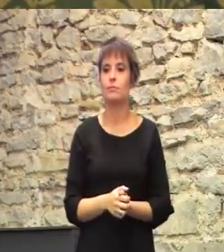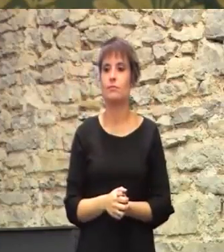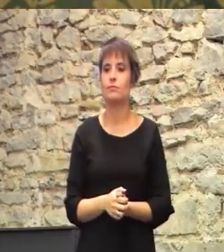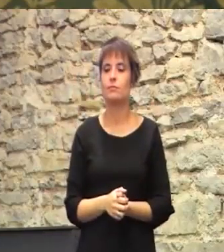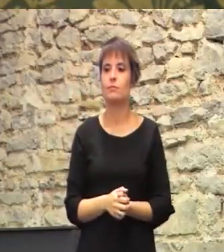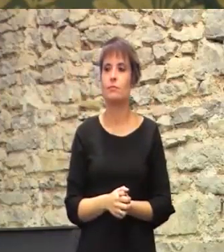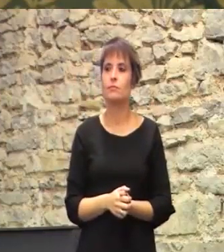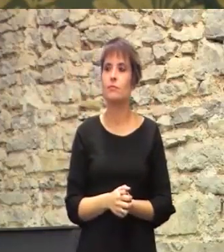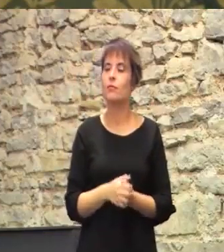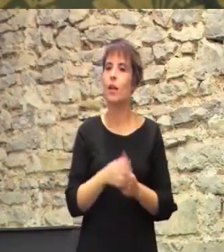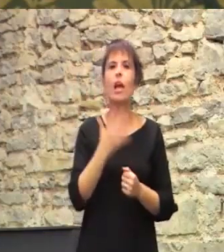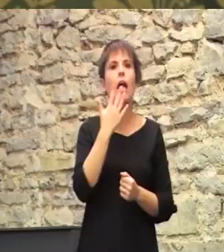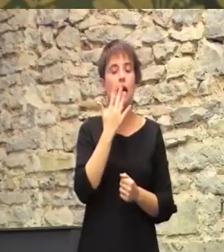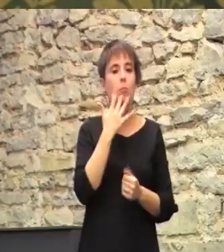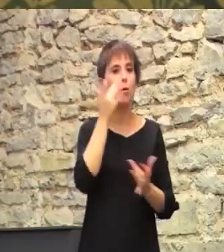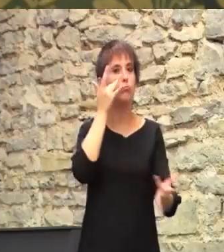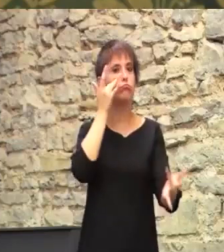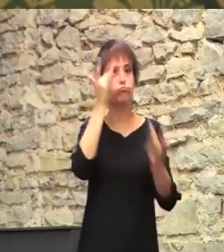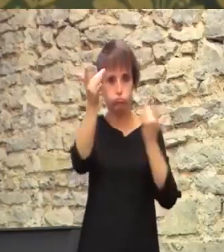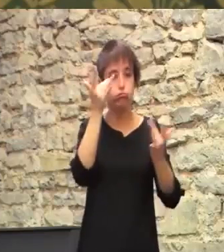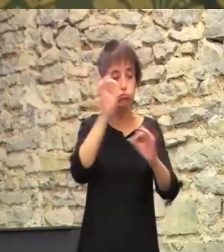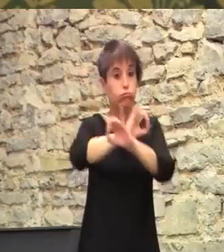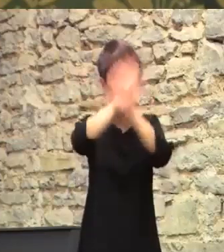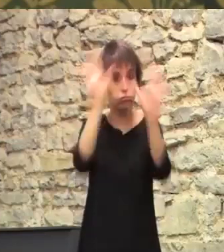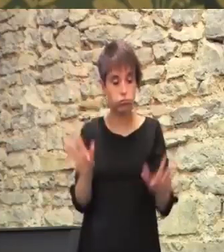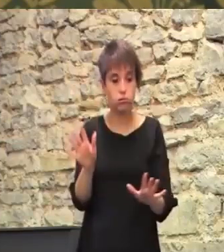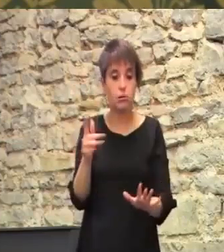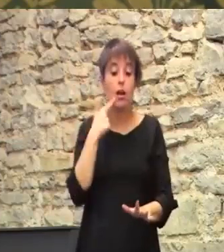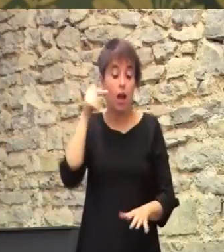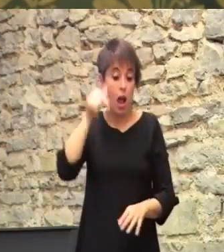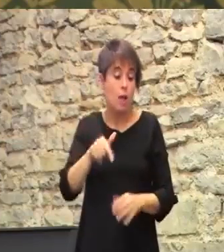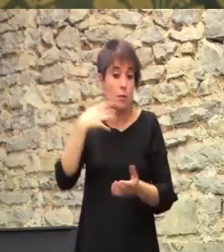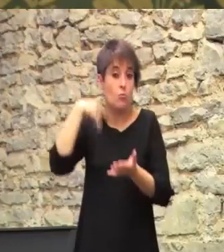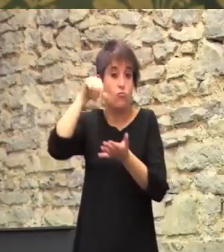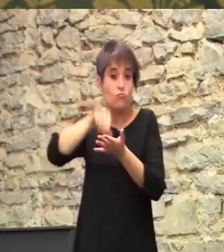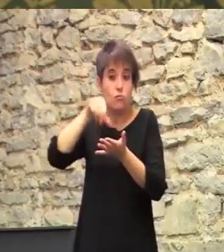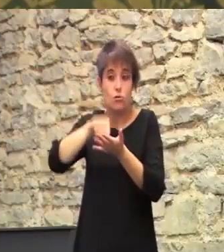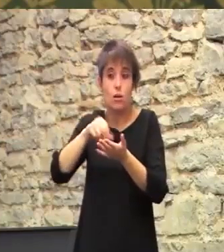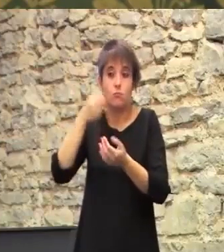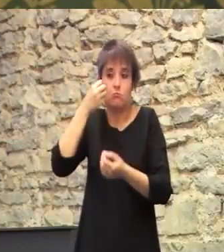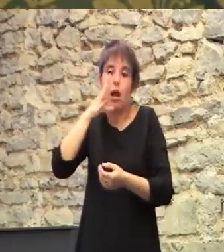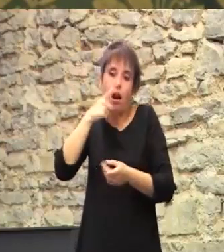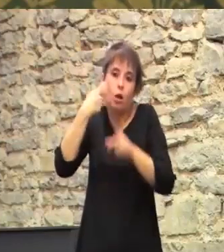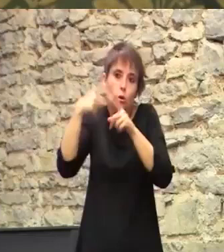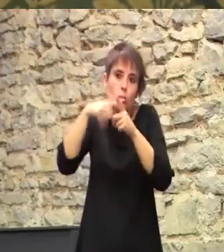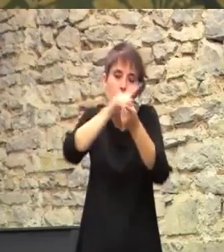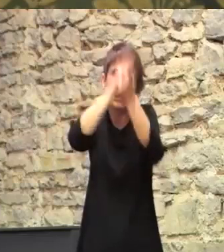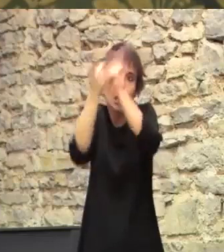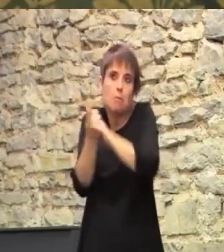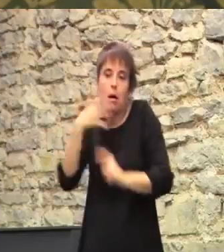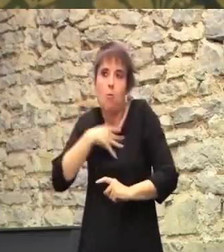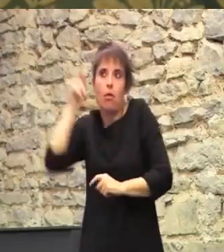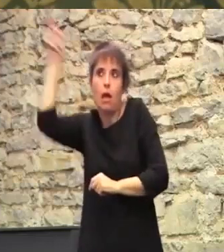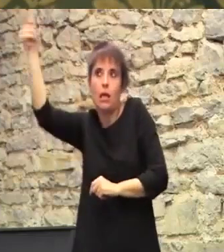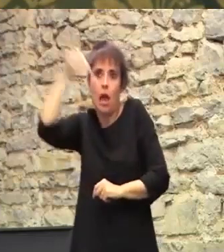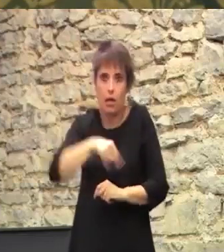que si llama la atención por lo menos en buenos aires en esa época ahora las cosas pueden haber cambiado bastante allá hay